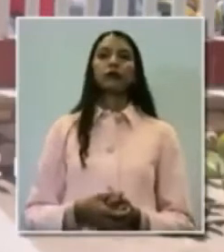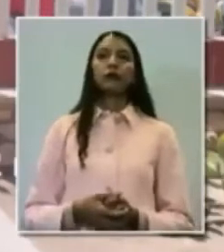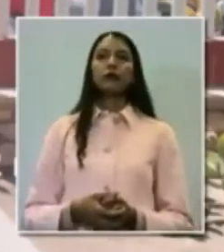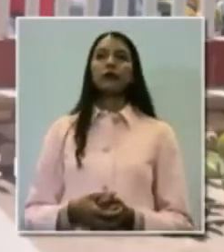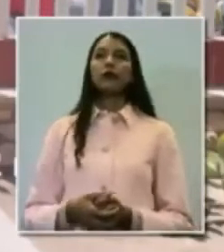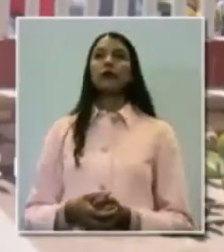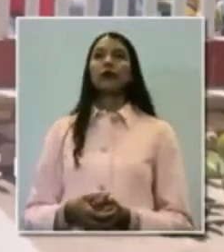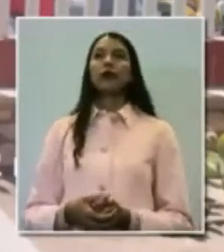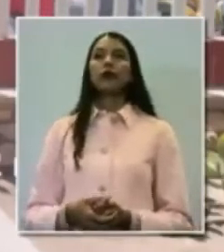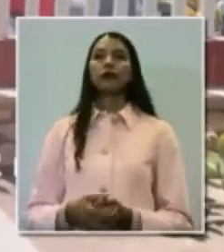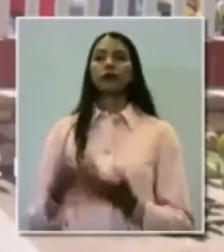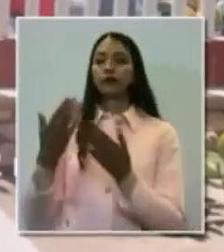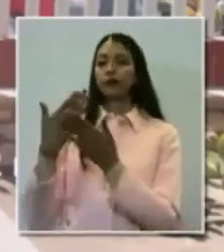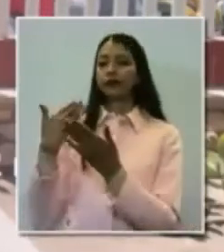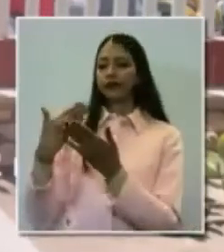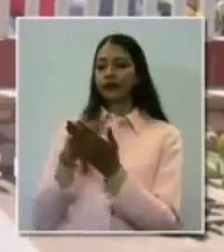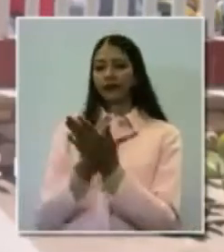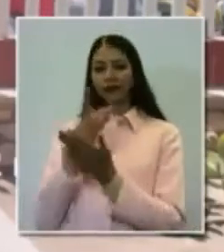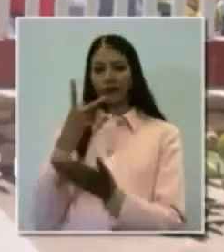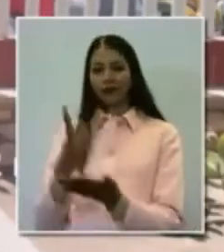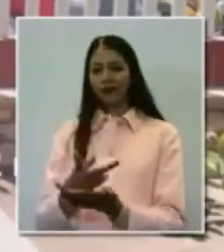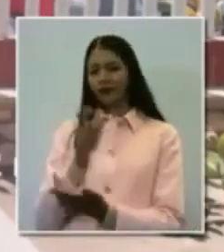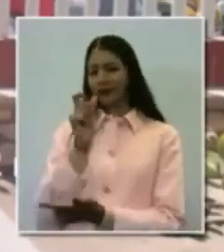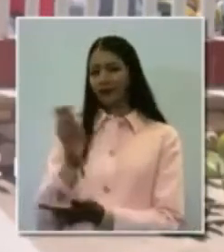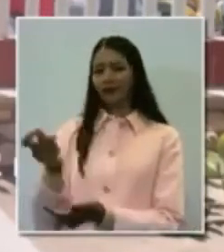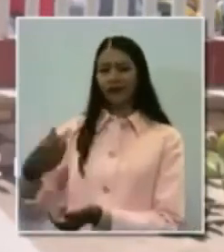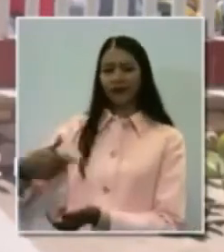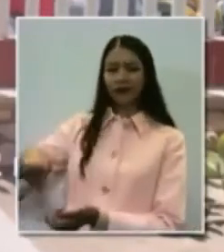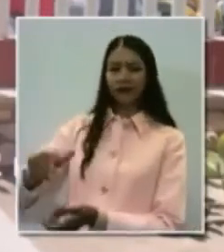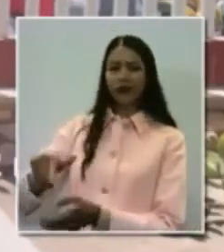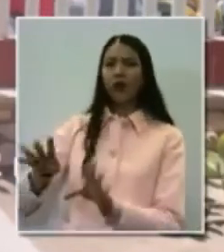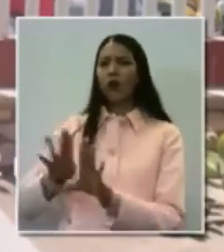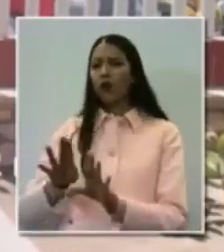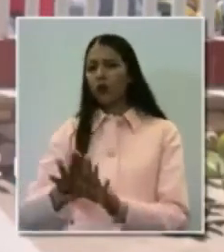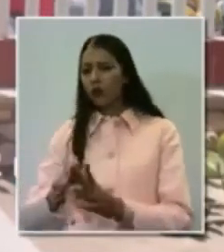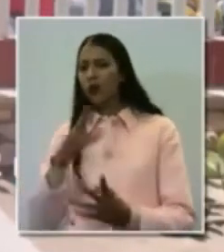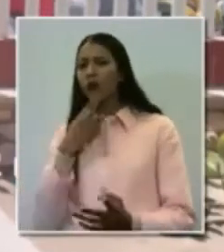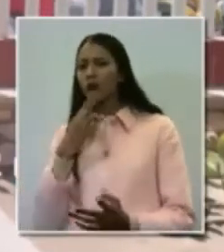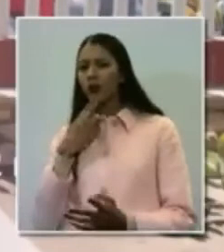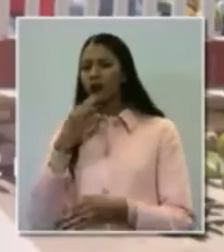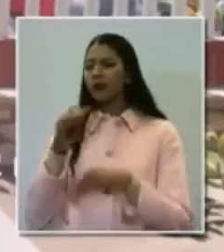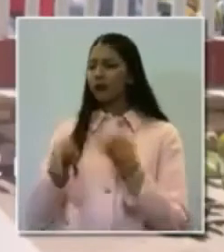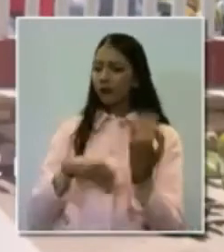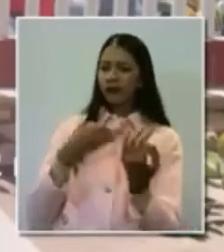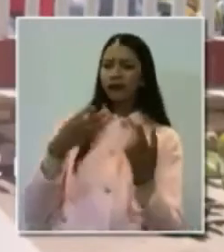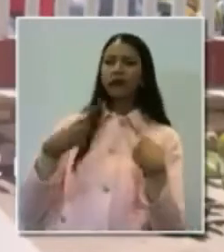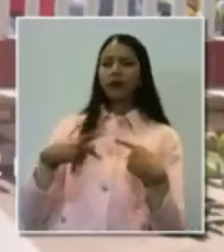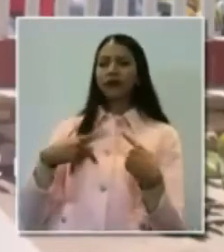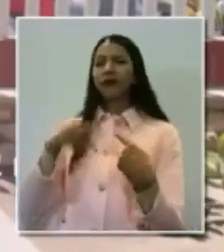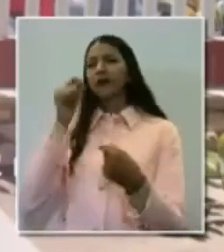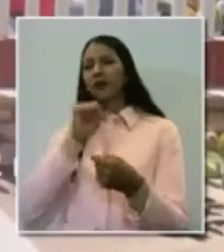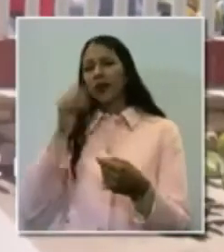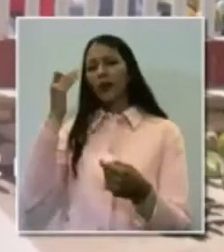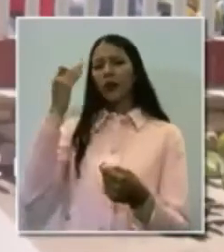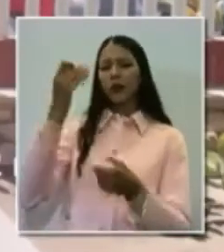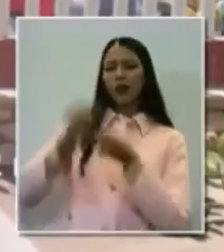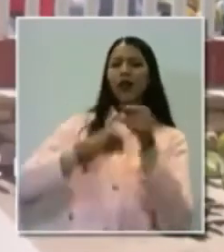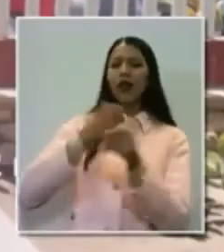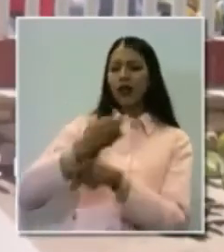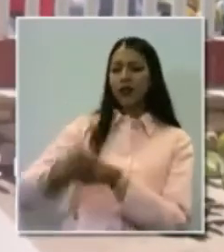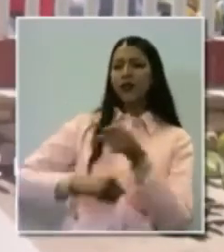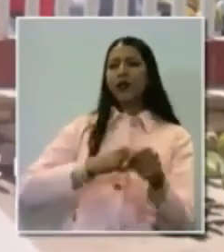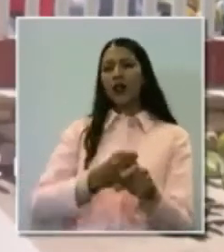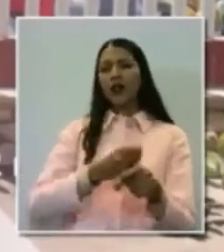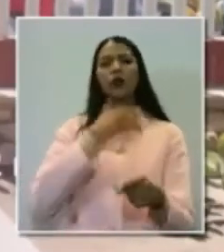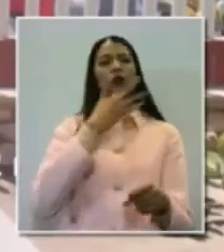los muchachos, los recién egresados, son rehenes de todos aquellos que durante mucho tiempo se han alimentado del caos de la